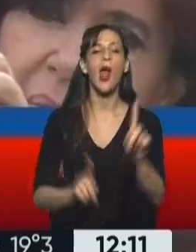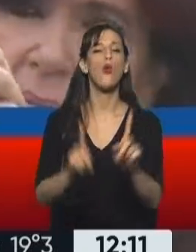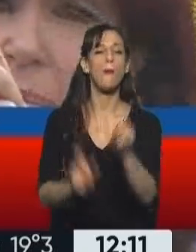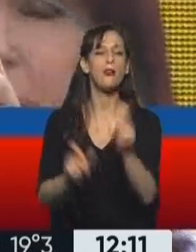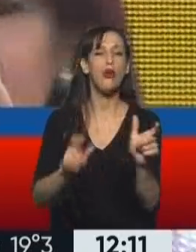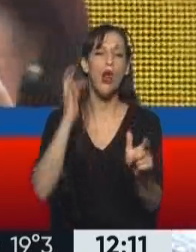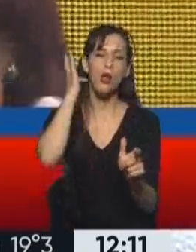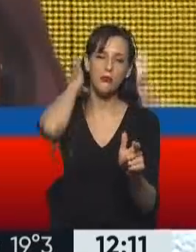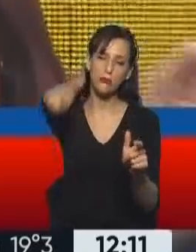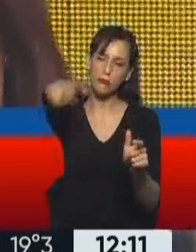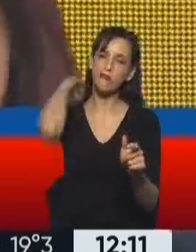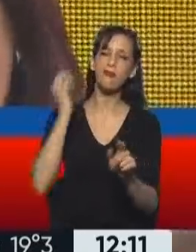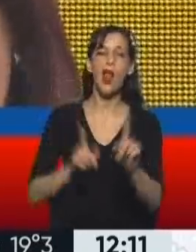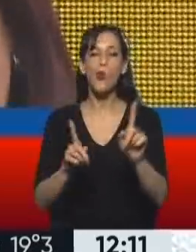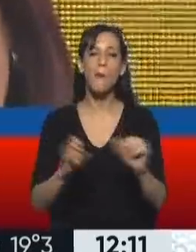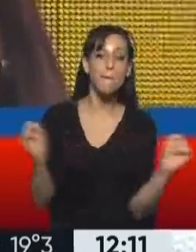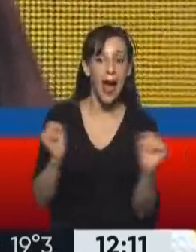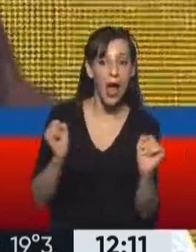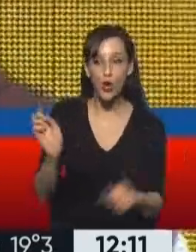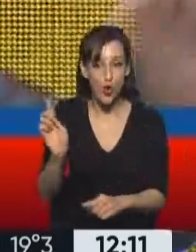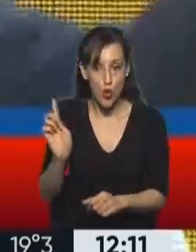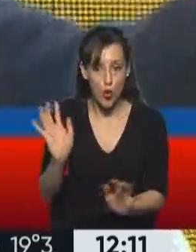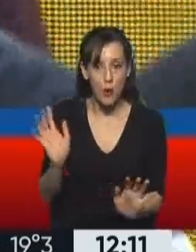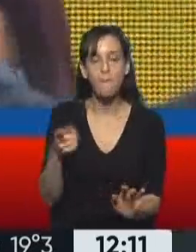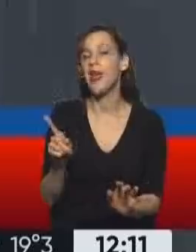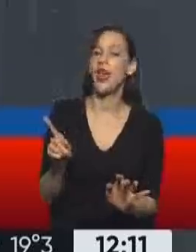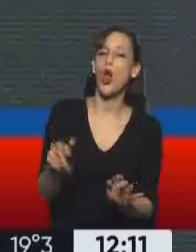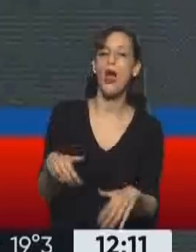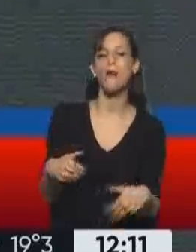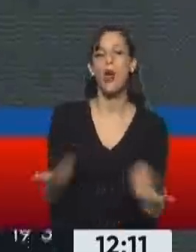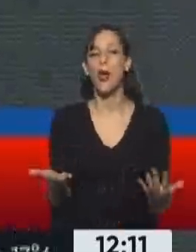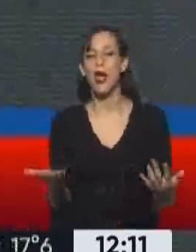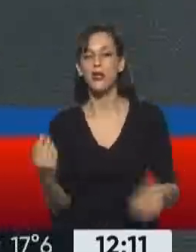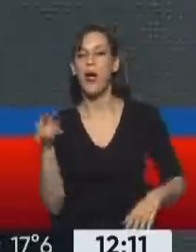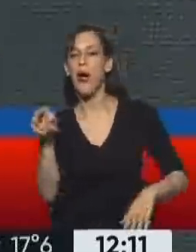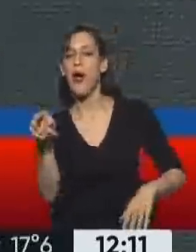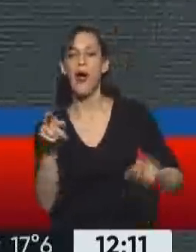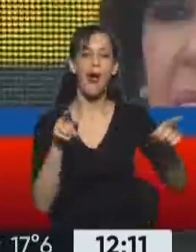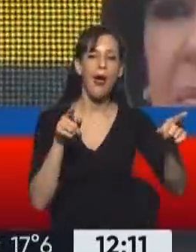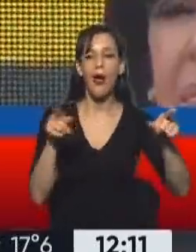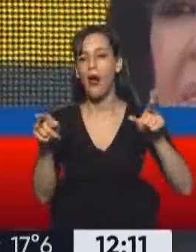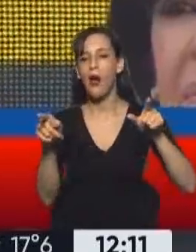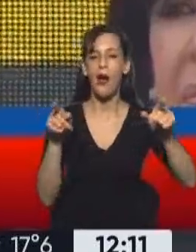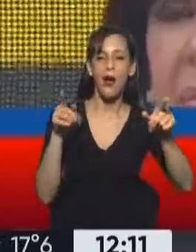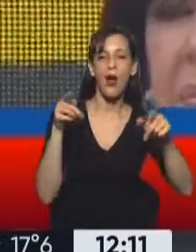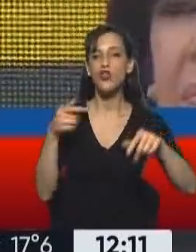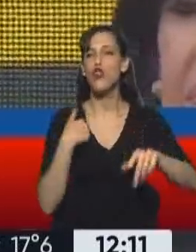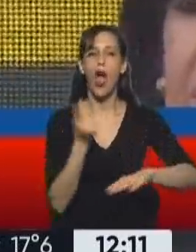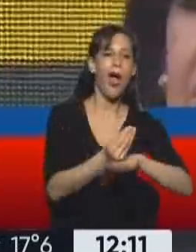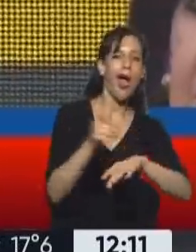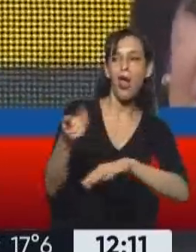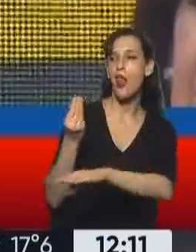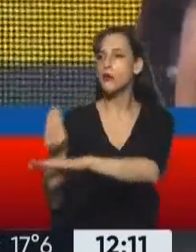malos, pero viste con el internismo, que este tiene lo otro, que a mí me pusieron acá, que a mí me pusieron allá. Yo le decía,